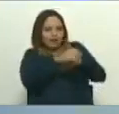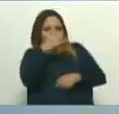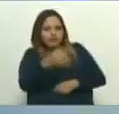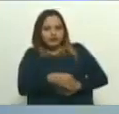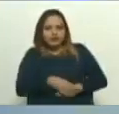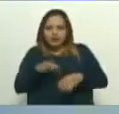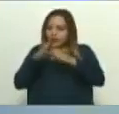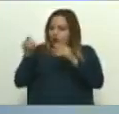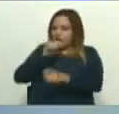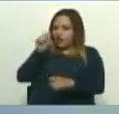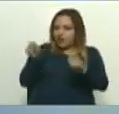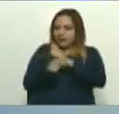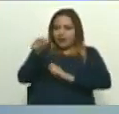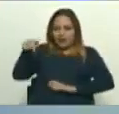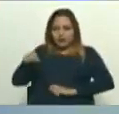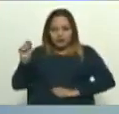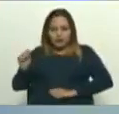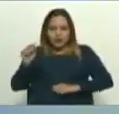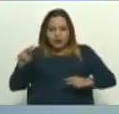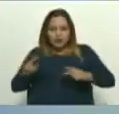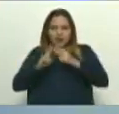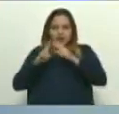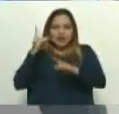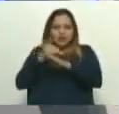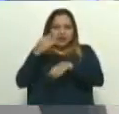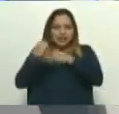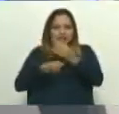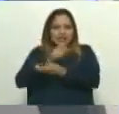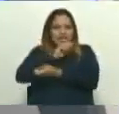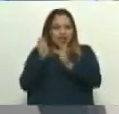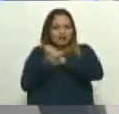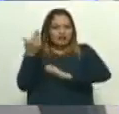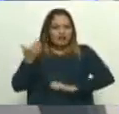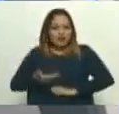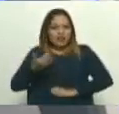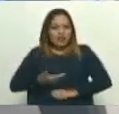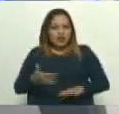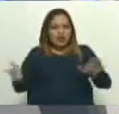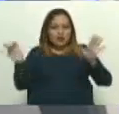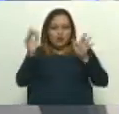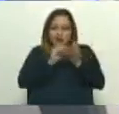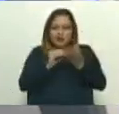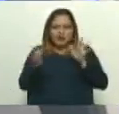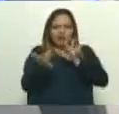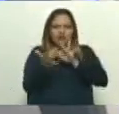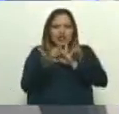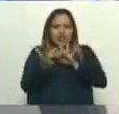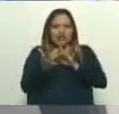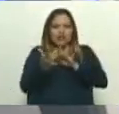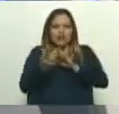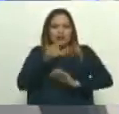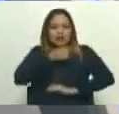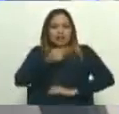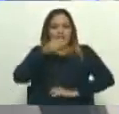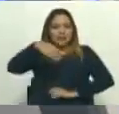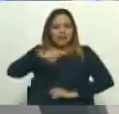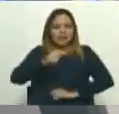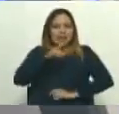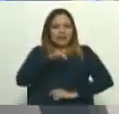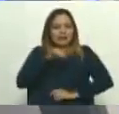todo ha cambiado y aquí también sí, en señor. Punto de Encuentro tenemos que hacer un cambio, pero muy importante, y estableciendo contacto con nuestra compañera María Jiménez, quien